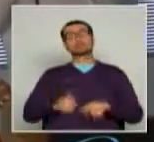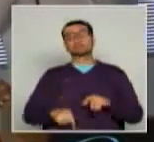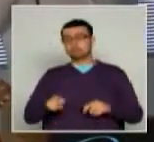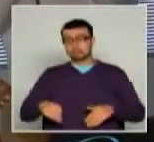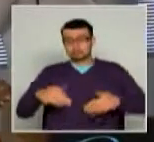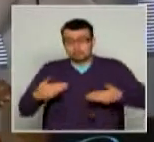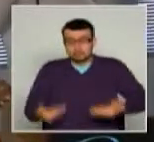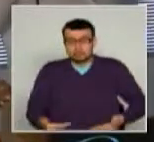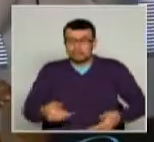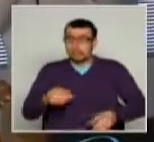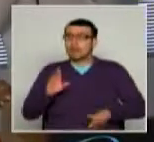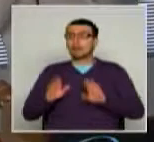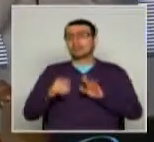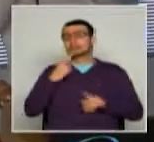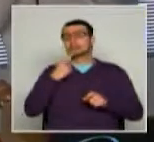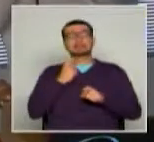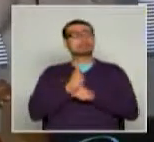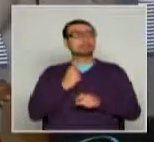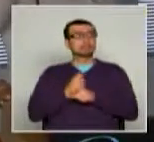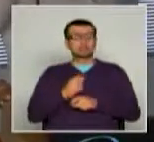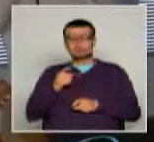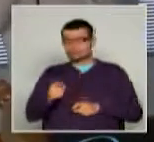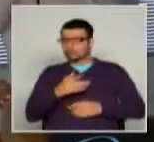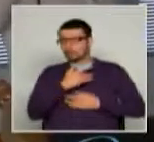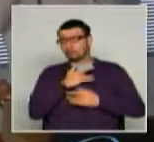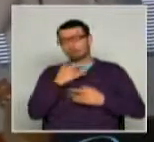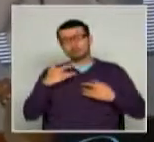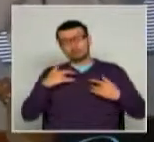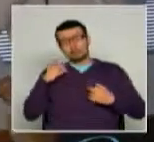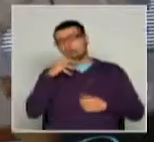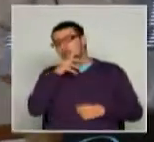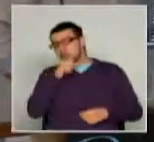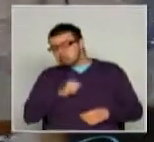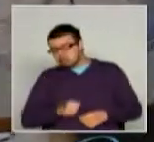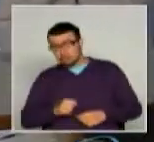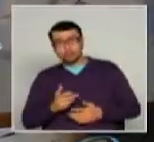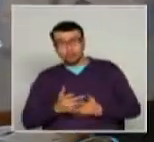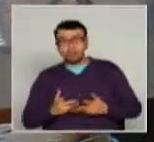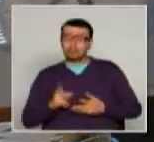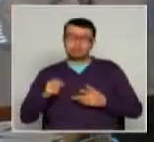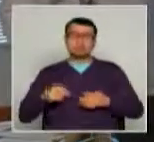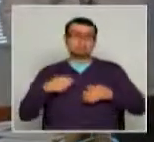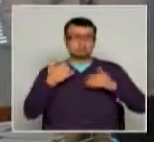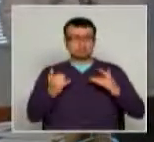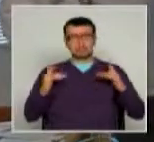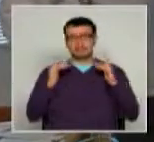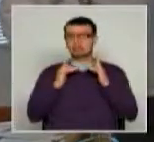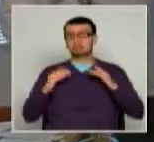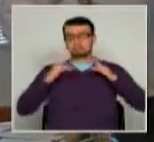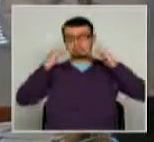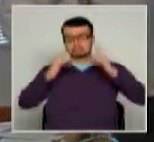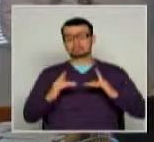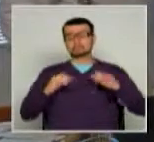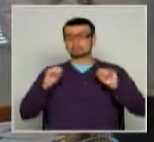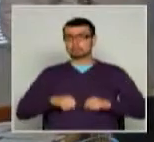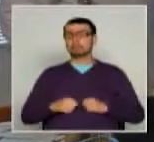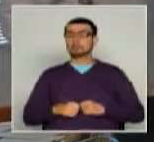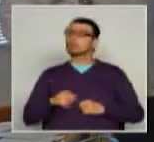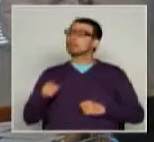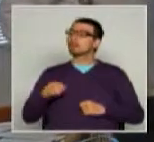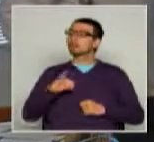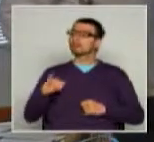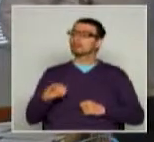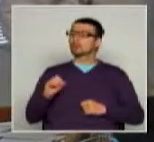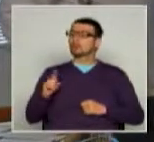suelo por algunas condiciones, algunos de salud, otros de edad, entonces podemos hacer la manipulación desde la camilla. ¿Qué vamos a hacer con José? Inicialmente